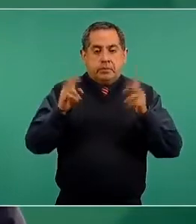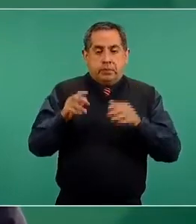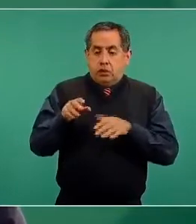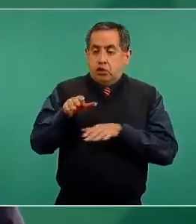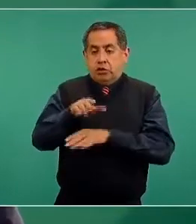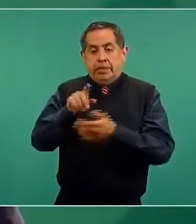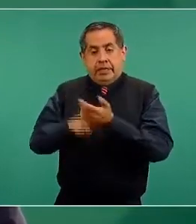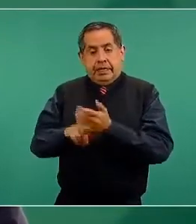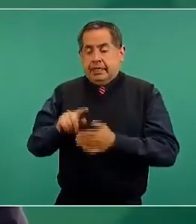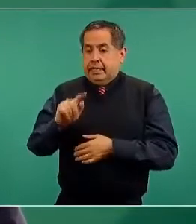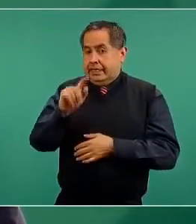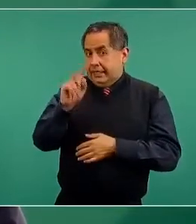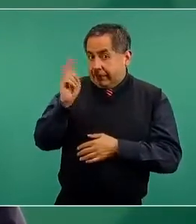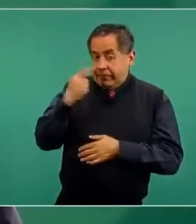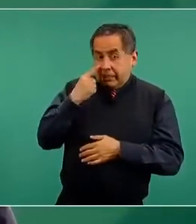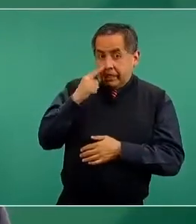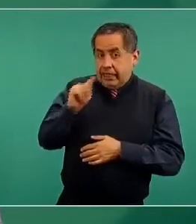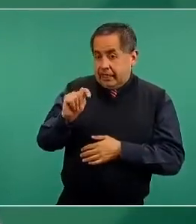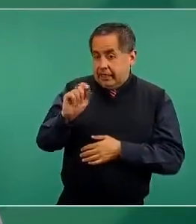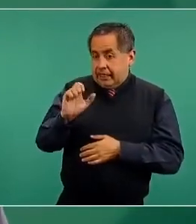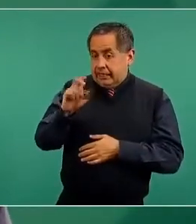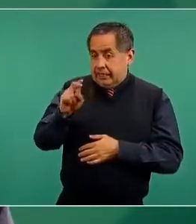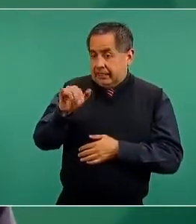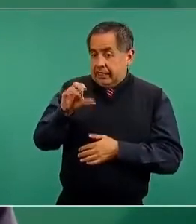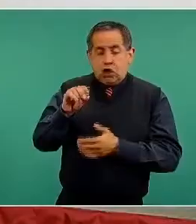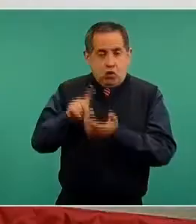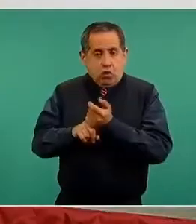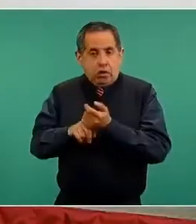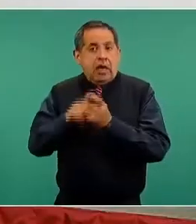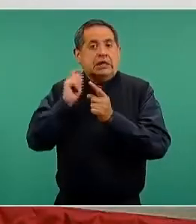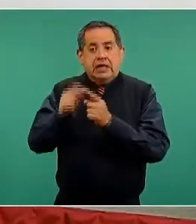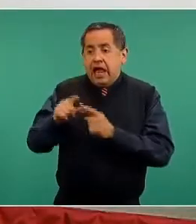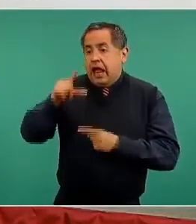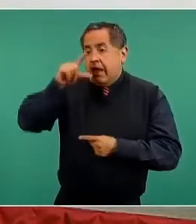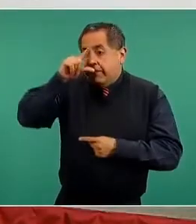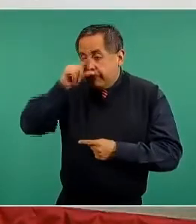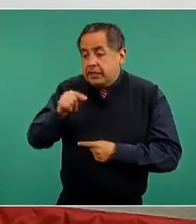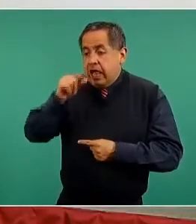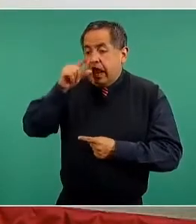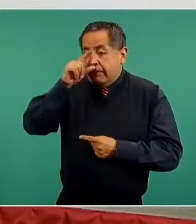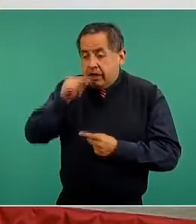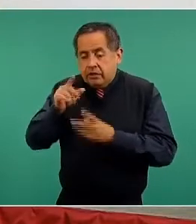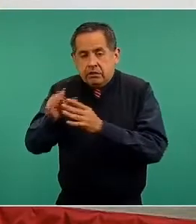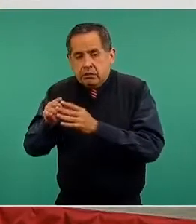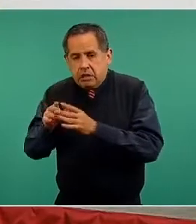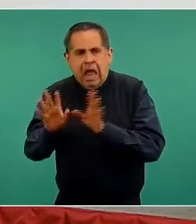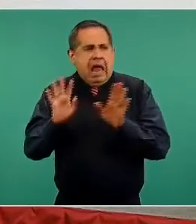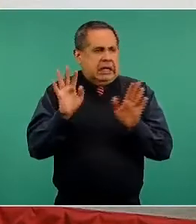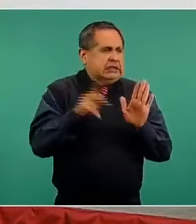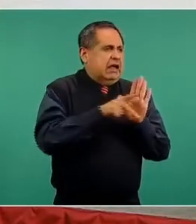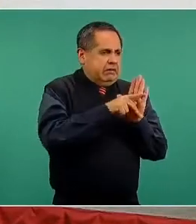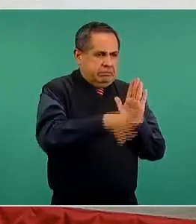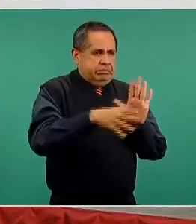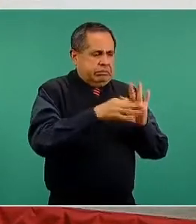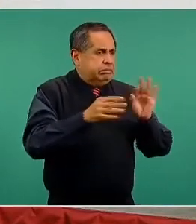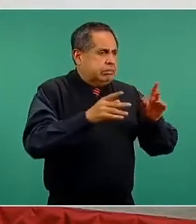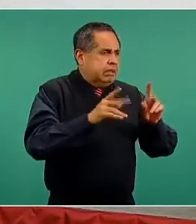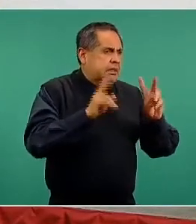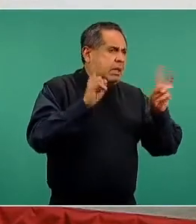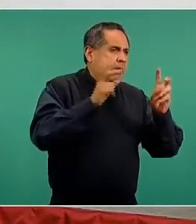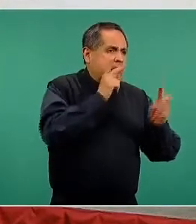técnica, el pensar en fallas, que en periodismo supongo que puede tener cierto atractivo,